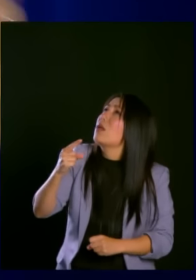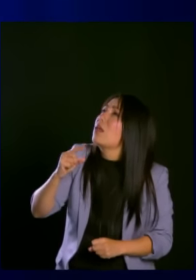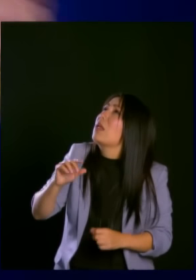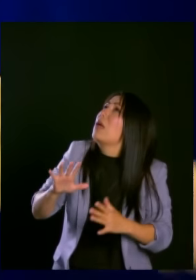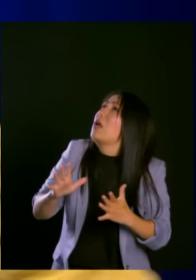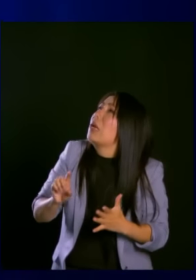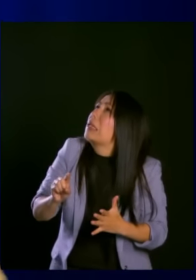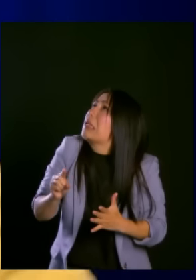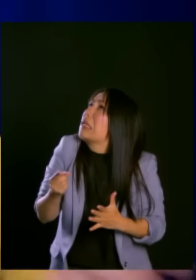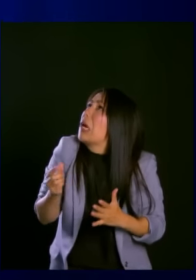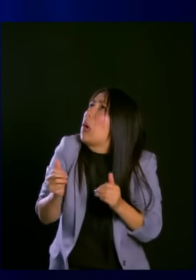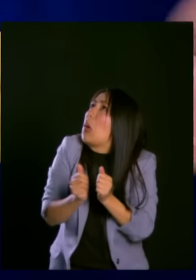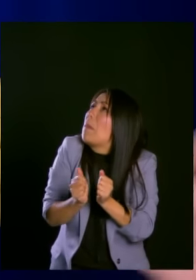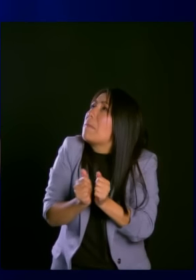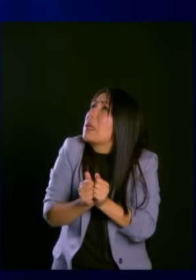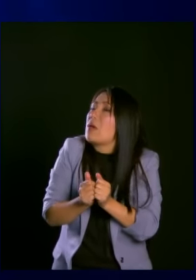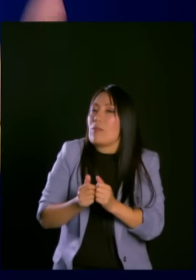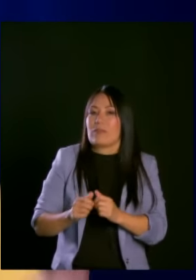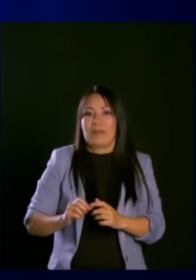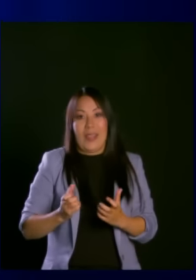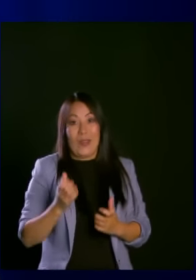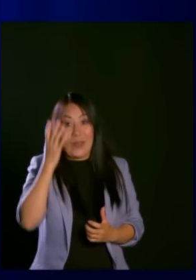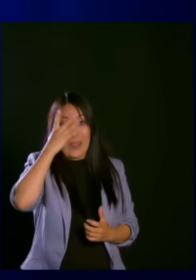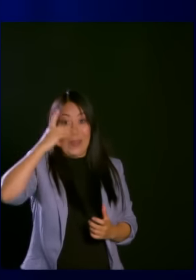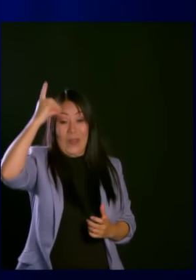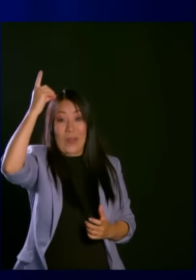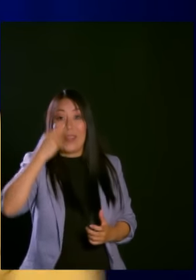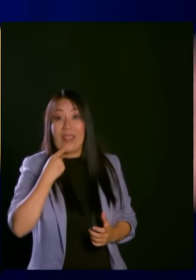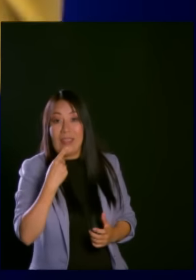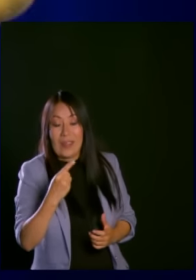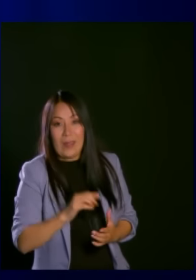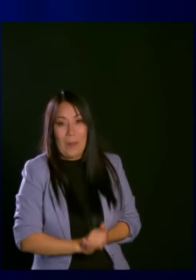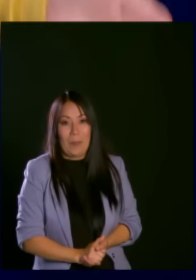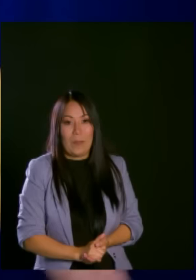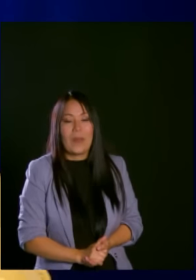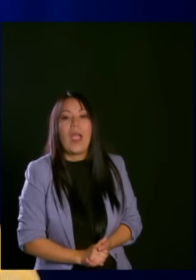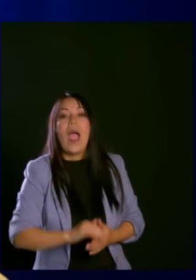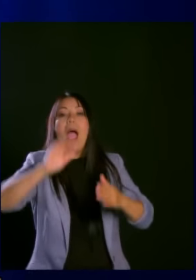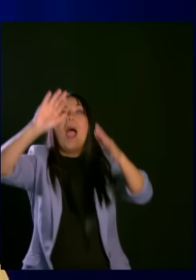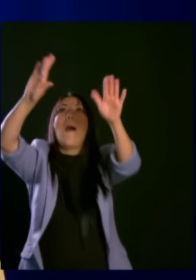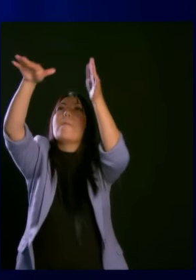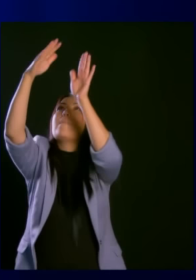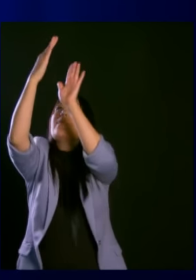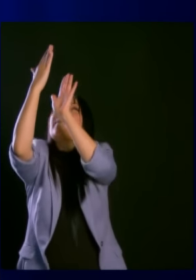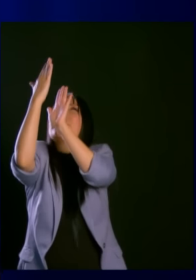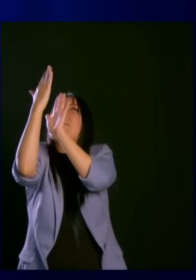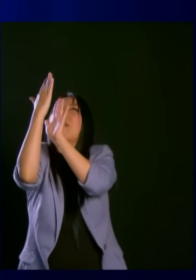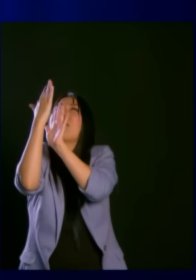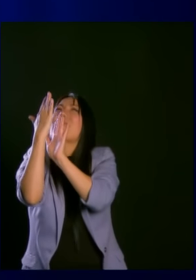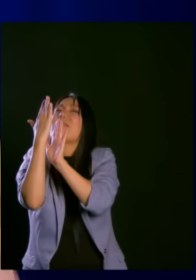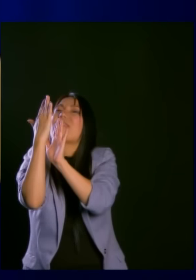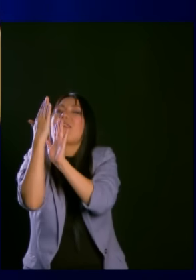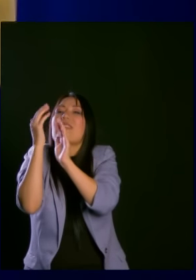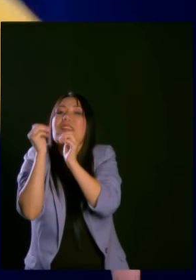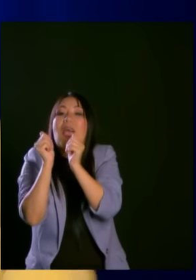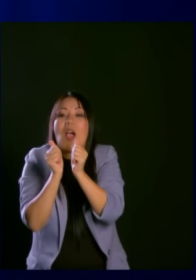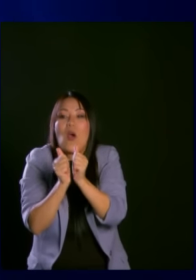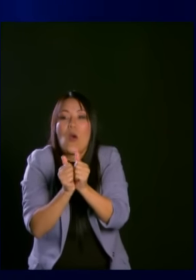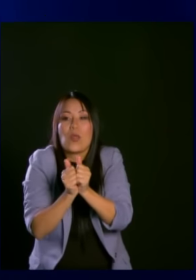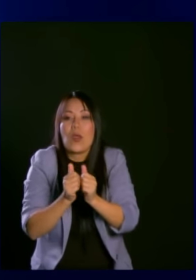va, resolvamos ese problemita de quién te voy a mandar para que te apoye. Mi presencia irá contigo, le dijo, y te